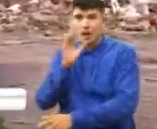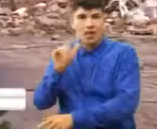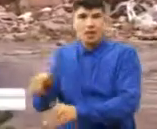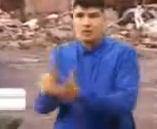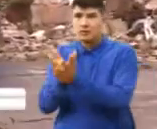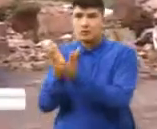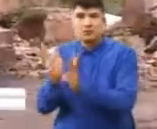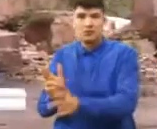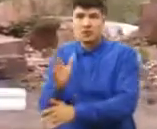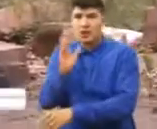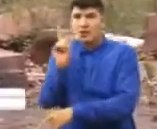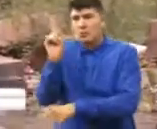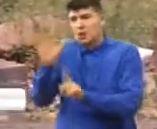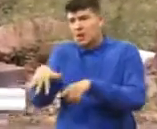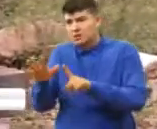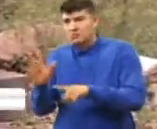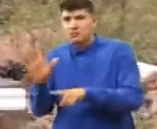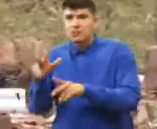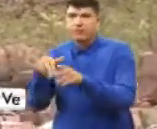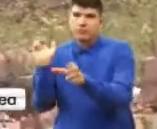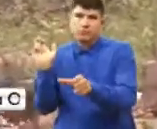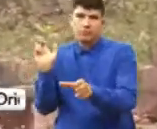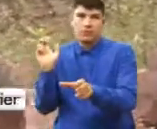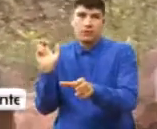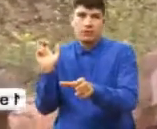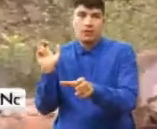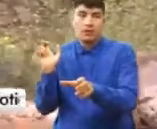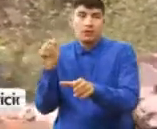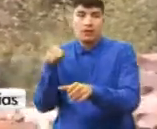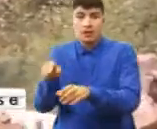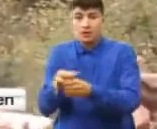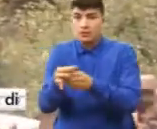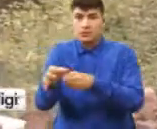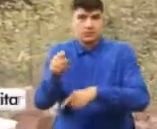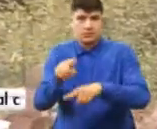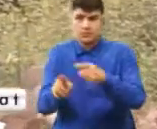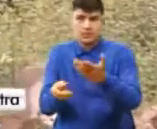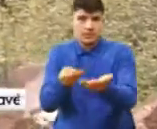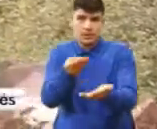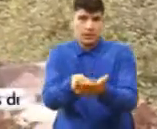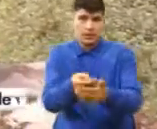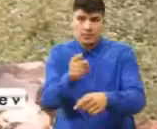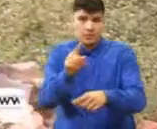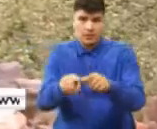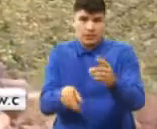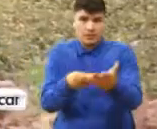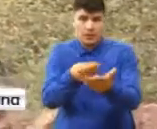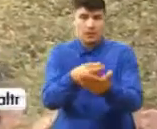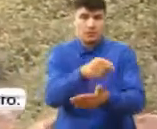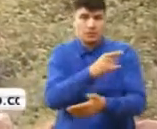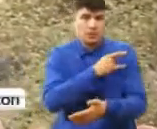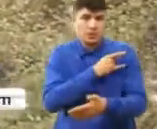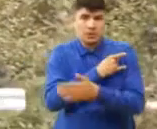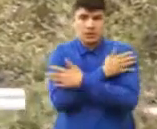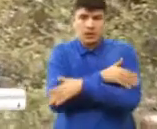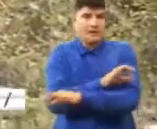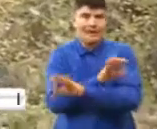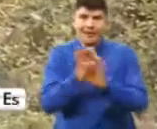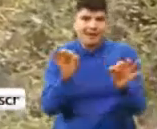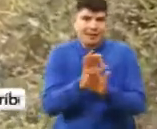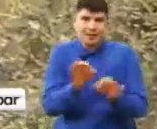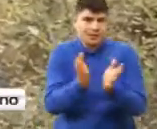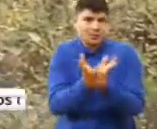habían estudiado unos meses se habían retirado y el municipio no puede pagarle a la universidad pamplona ni a nadie